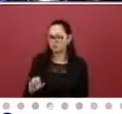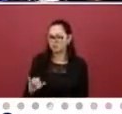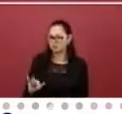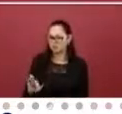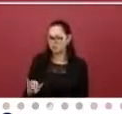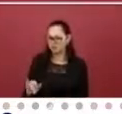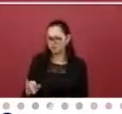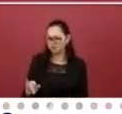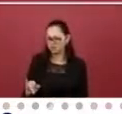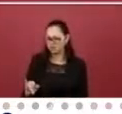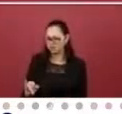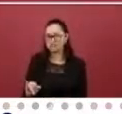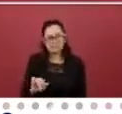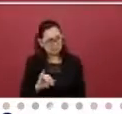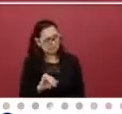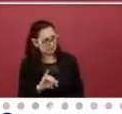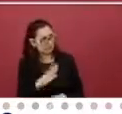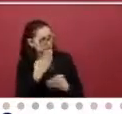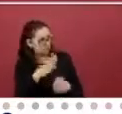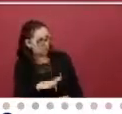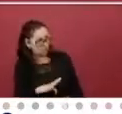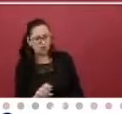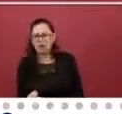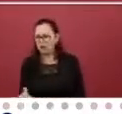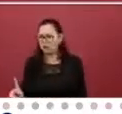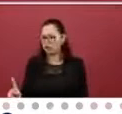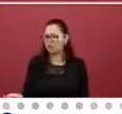pueden permitir monitorear